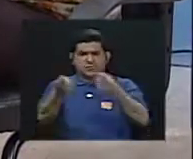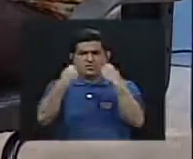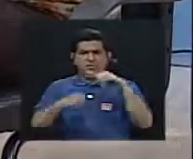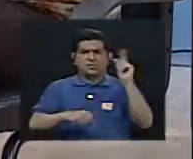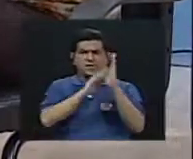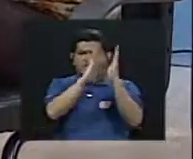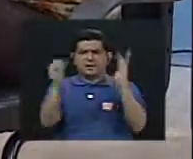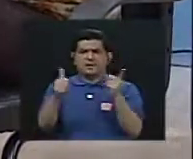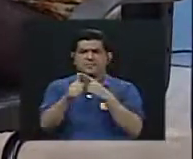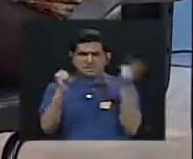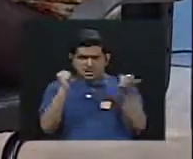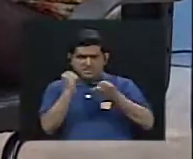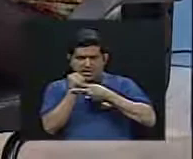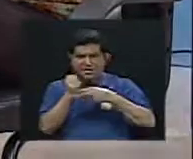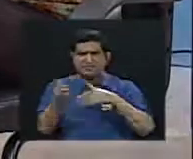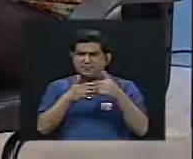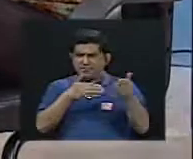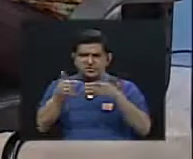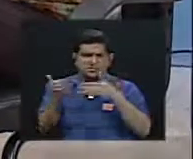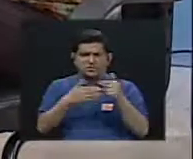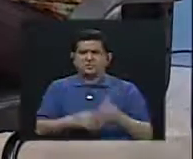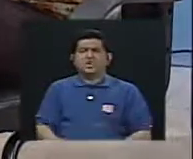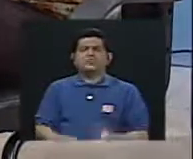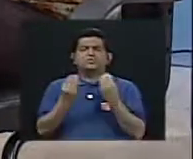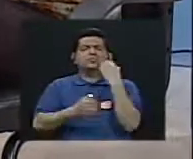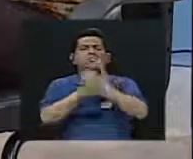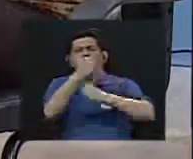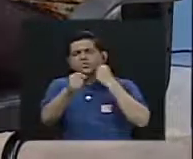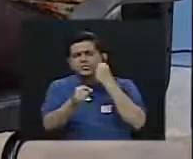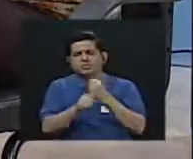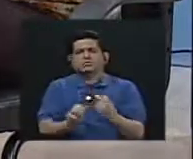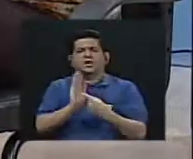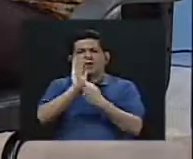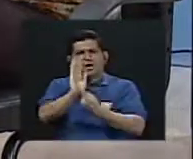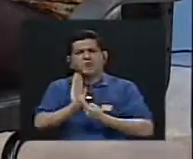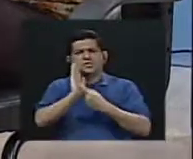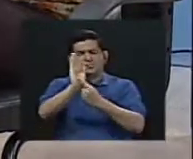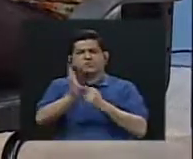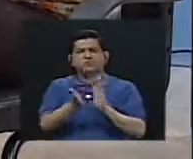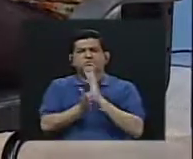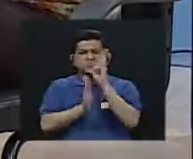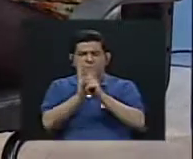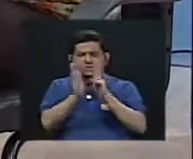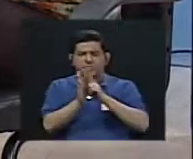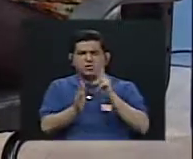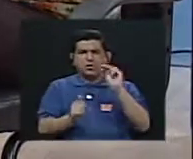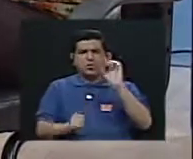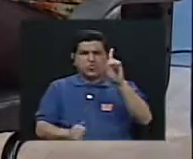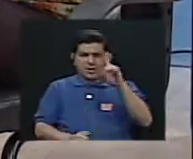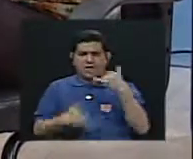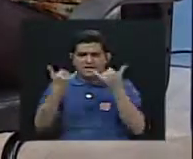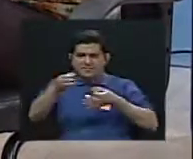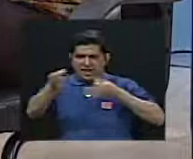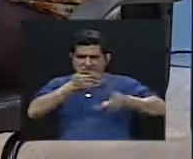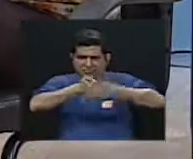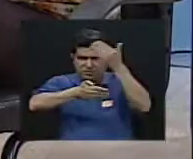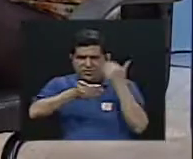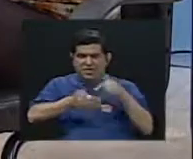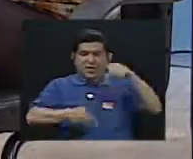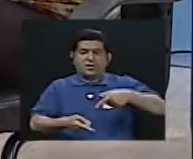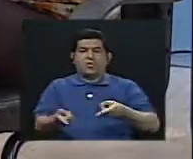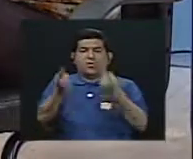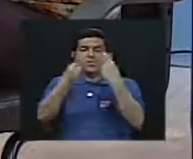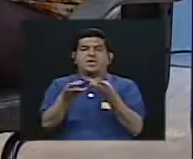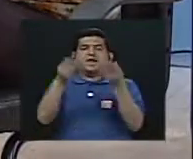Cinemateca por primera vez, a pesar de que durante tantos años hemos presentado los documentales de la UNED, como ya explicamos, hoy viene